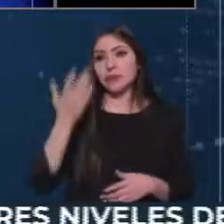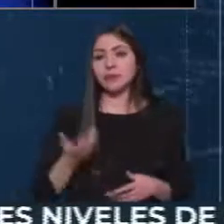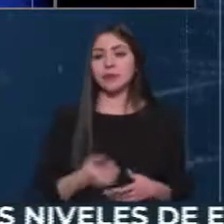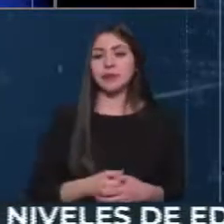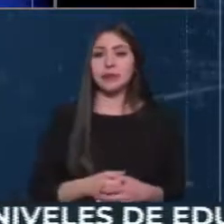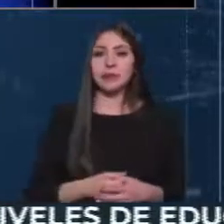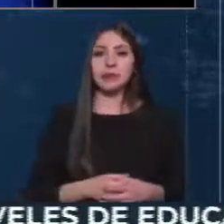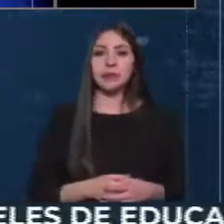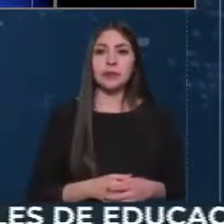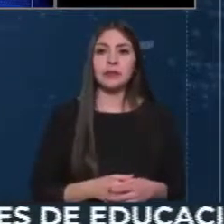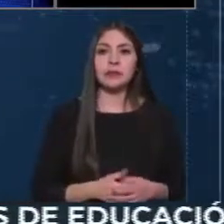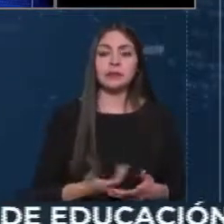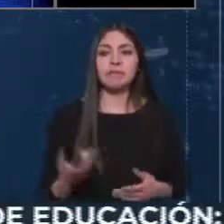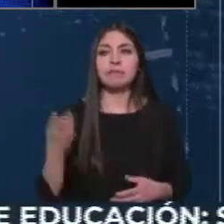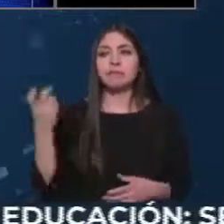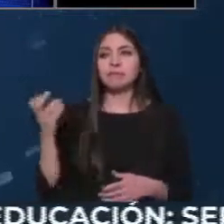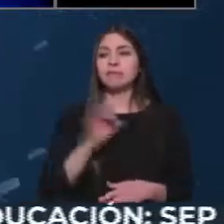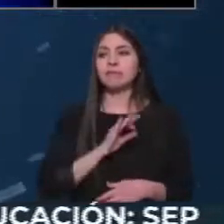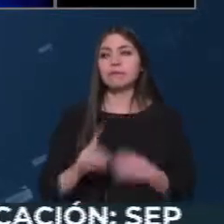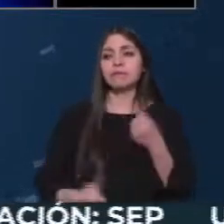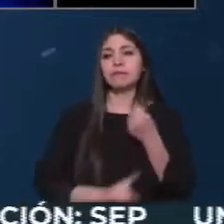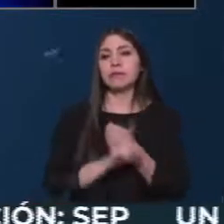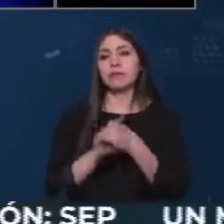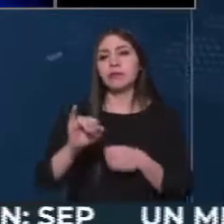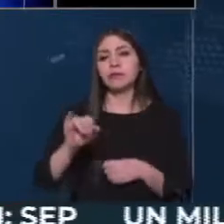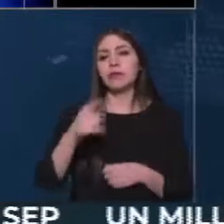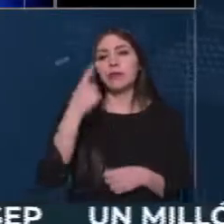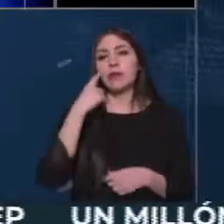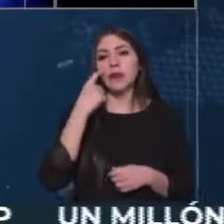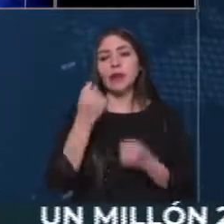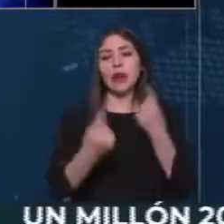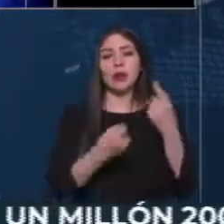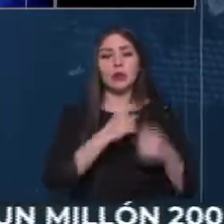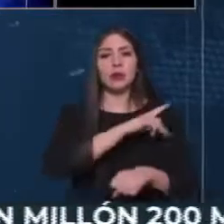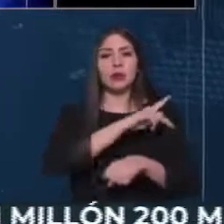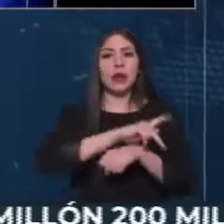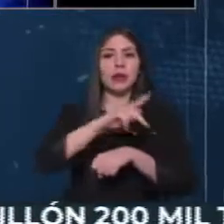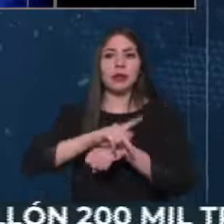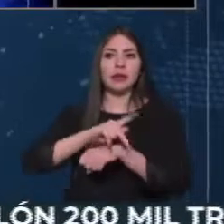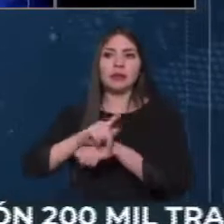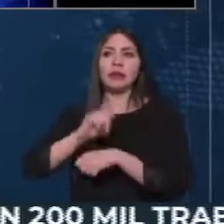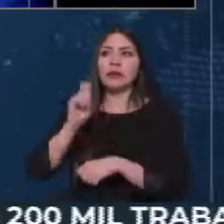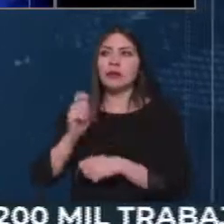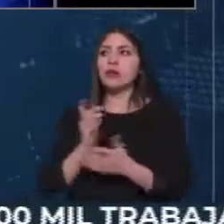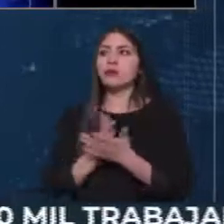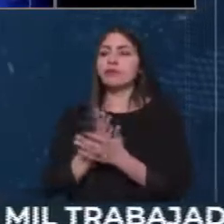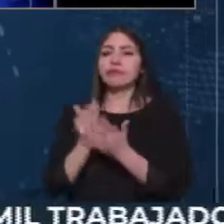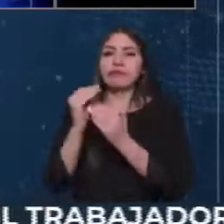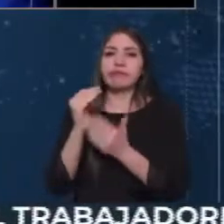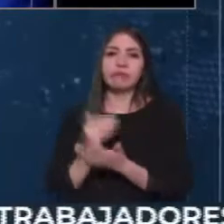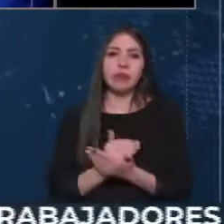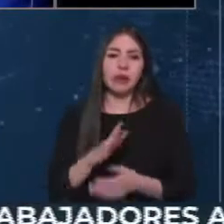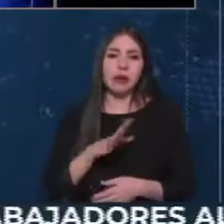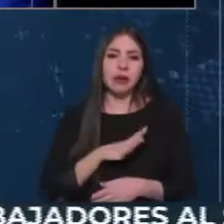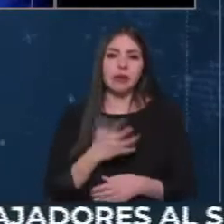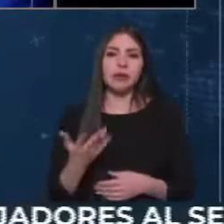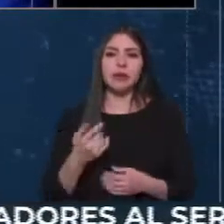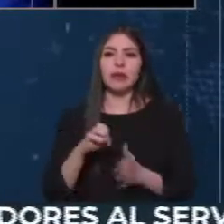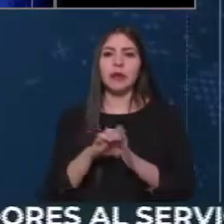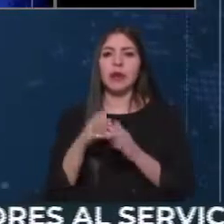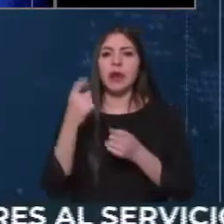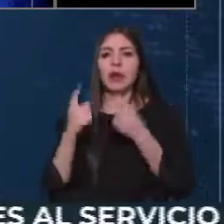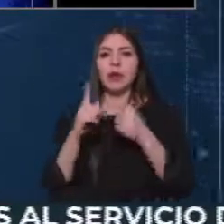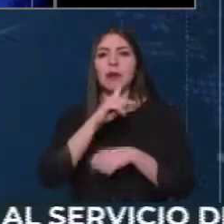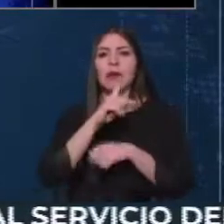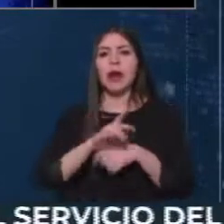sí va a haber algún problema, principalmente pues para los países que tienen menos acceso. Estoy pensando en los países de África